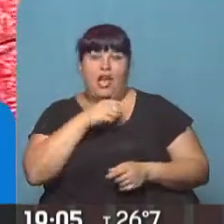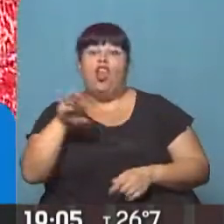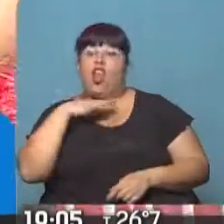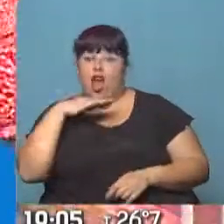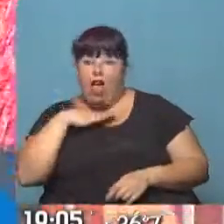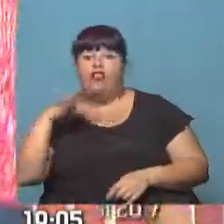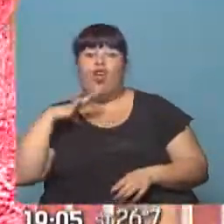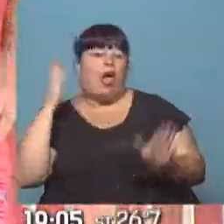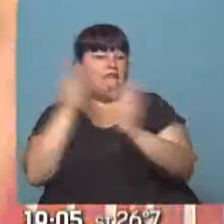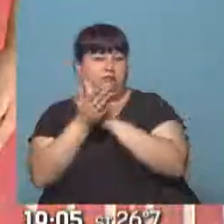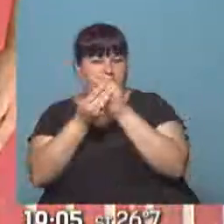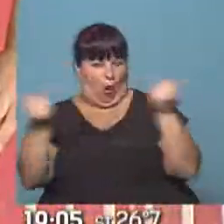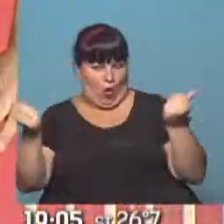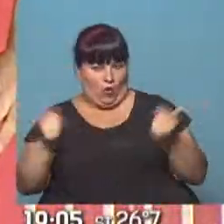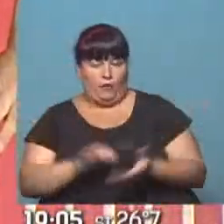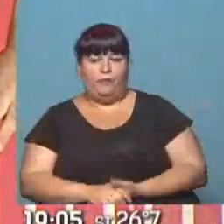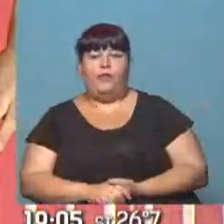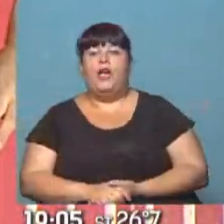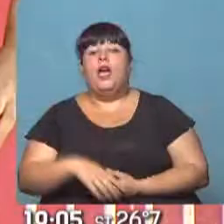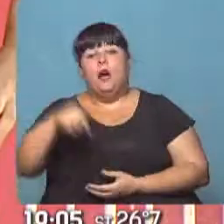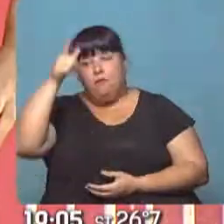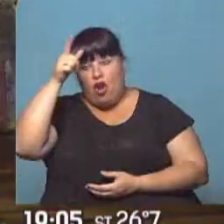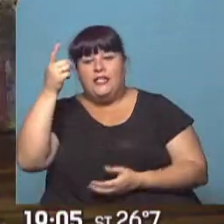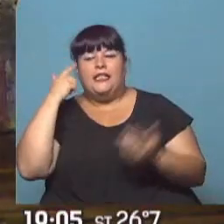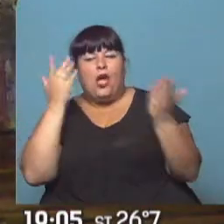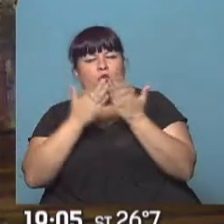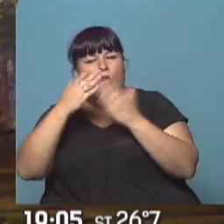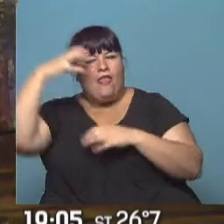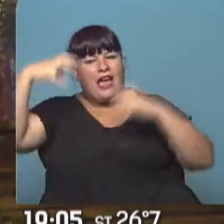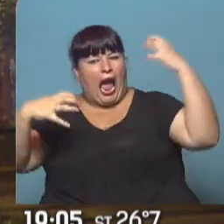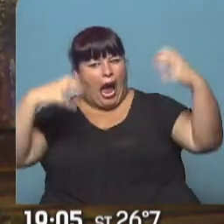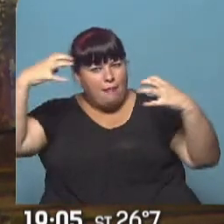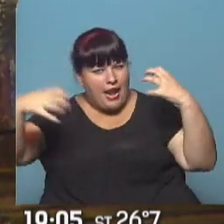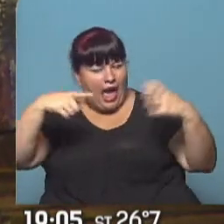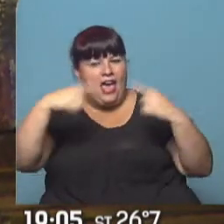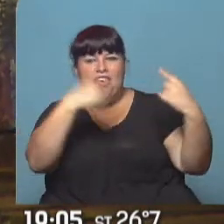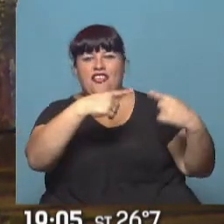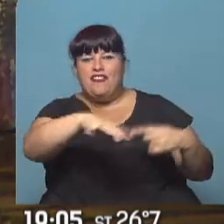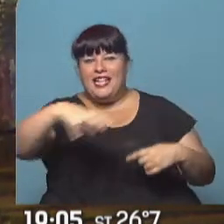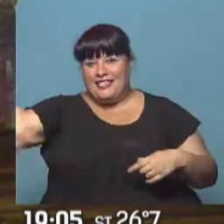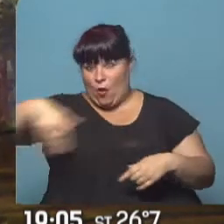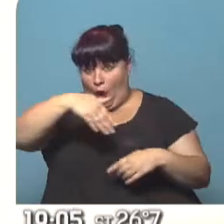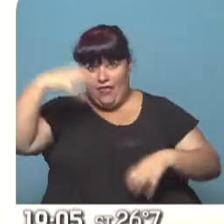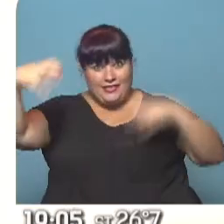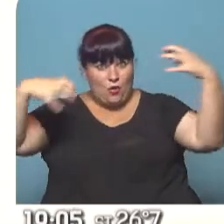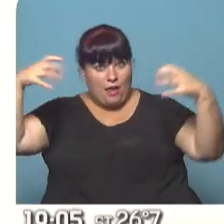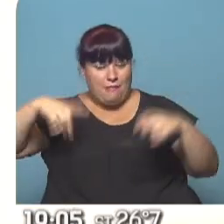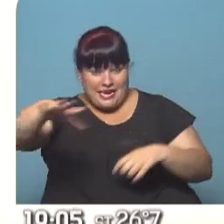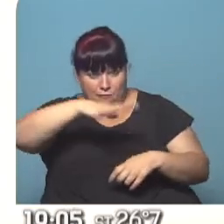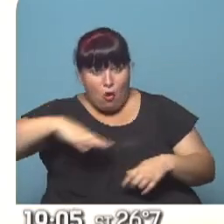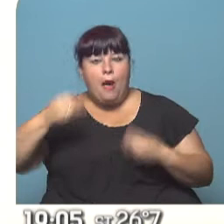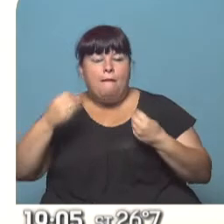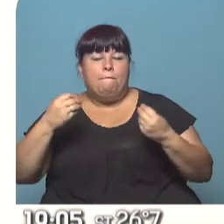continúan prófugos de la justicia la policía está analizando las imágenes de las distintas cámaras de seguridad de la zona